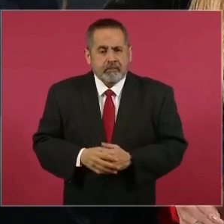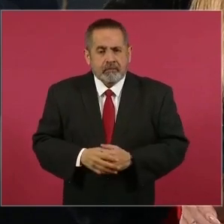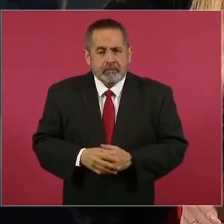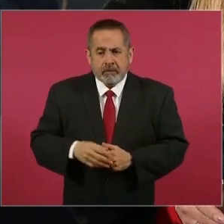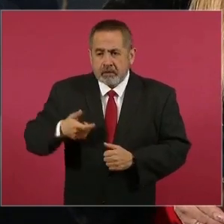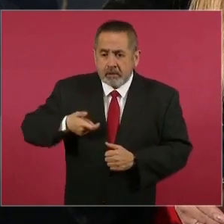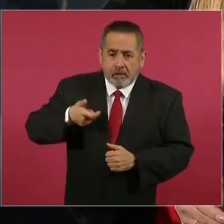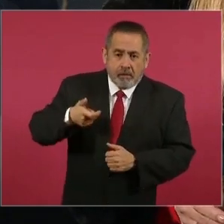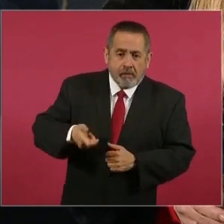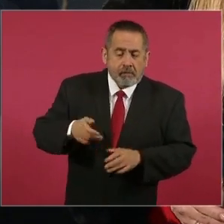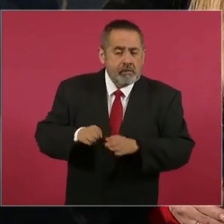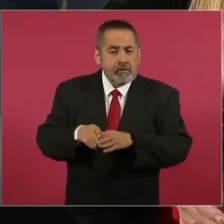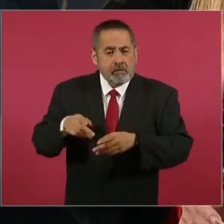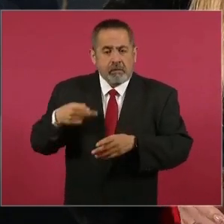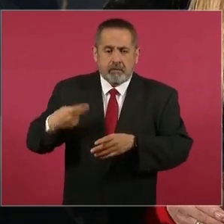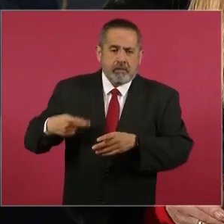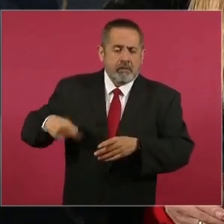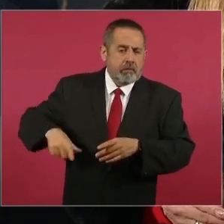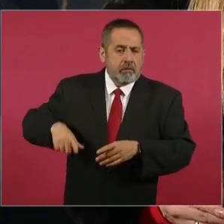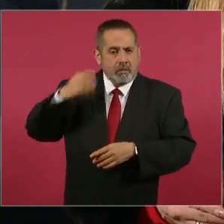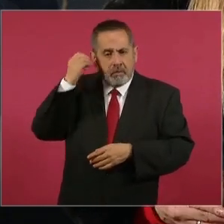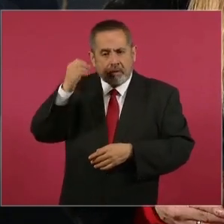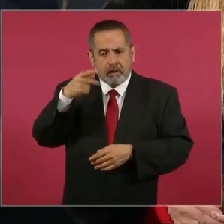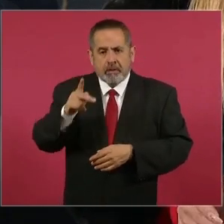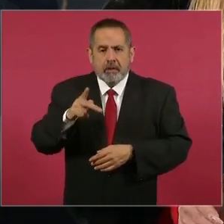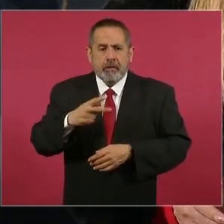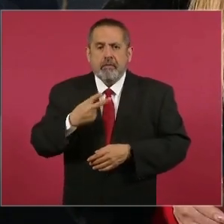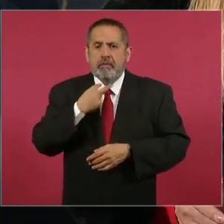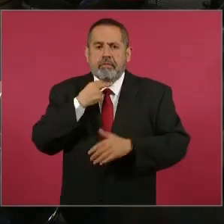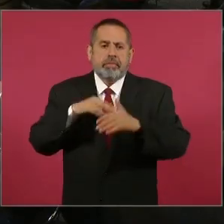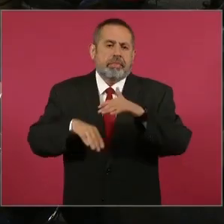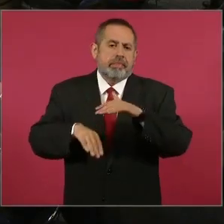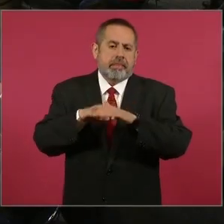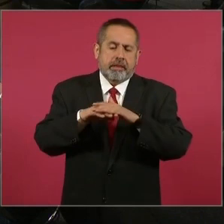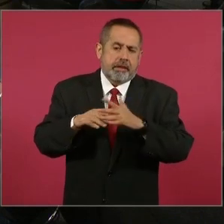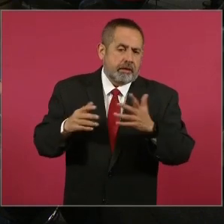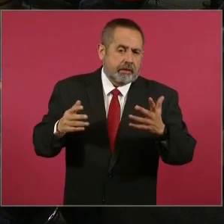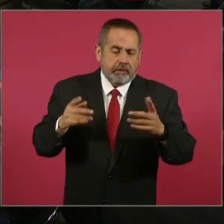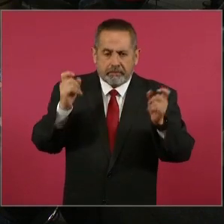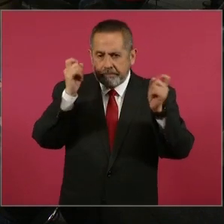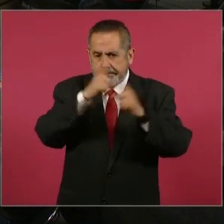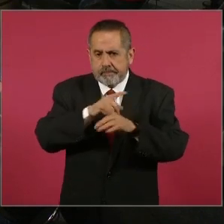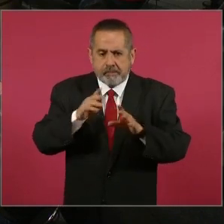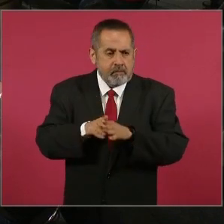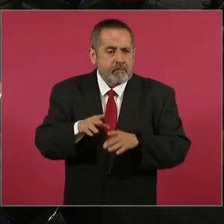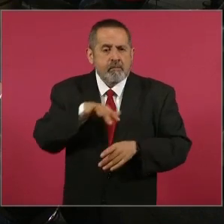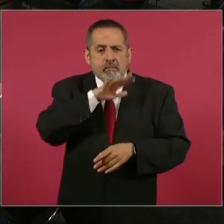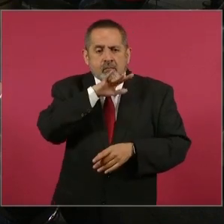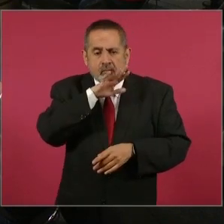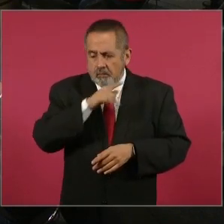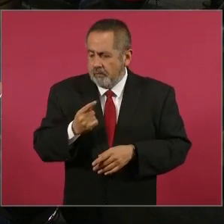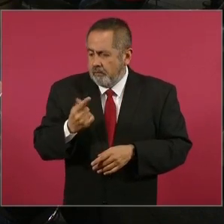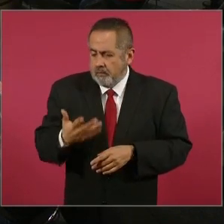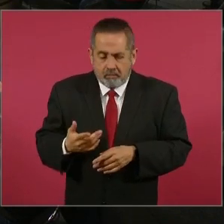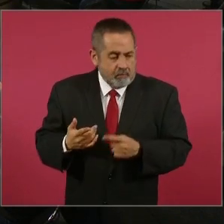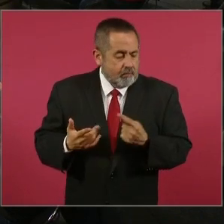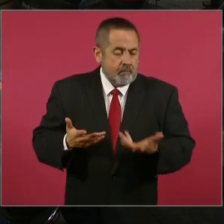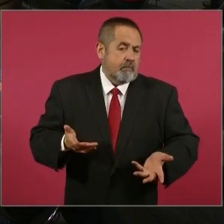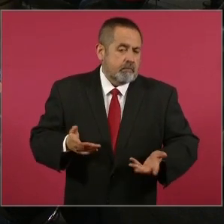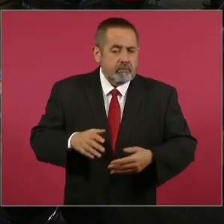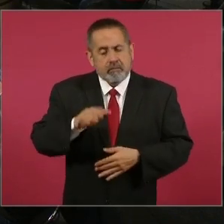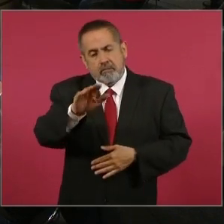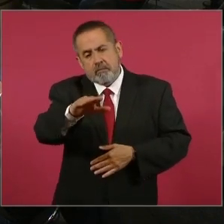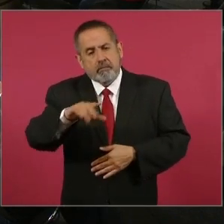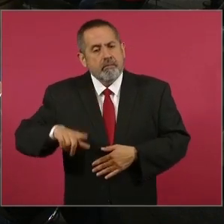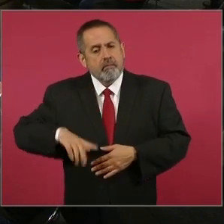solventando con recursos propios pero ya están llegando a un punto crítico presidente preguntarle si el Gobierno